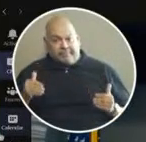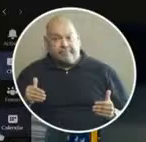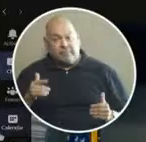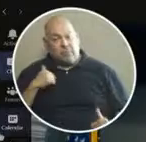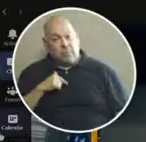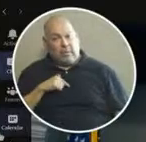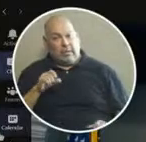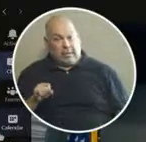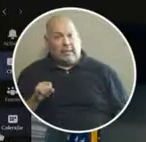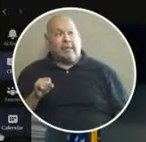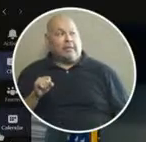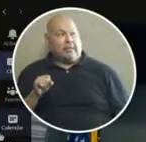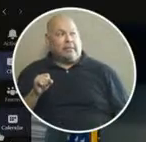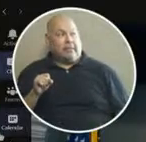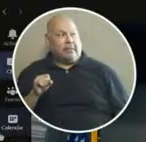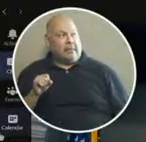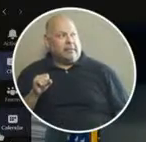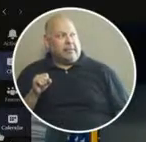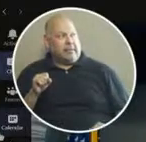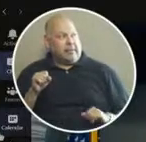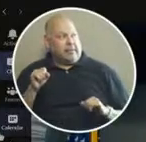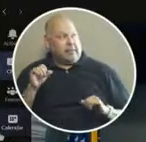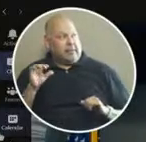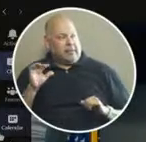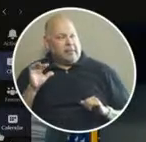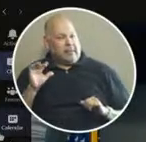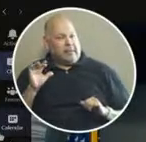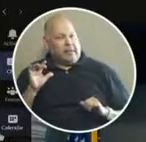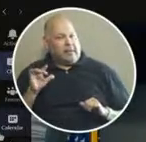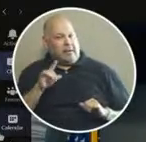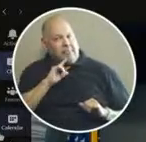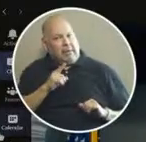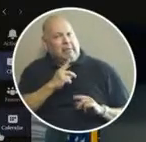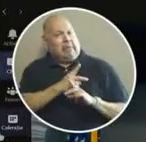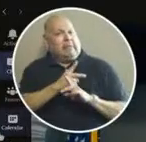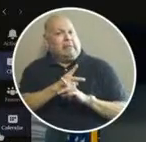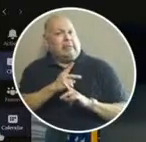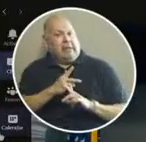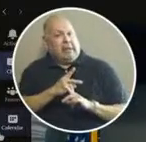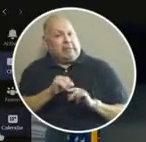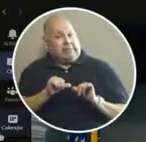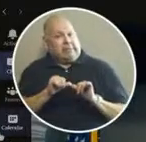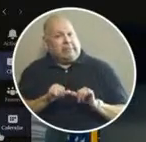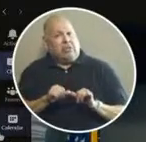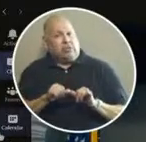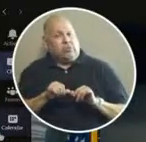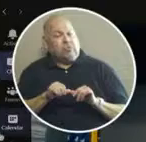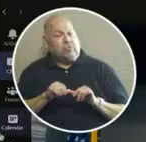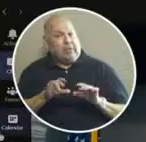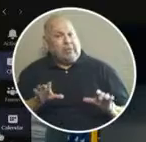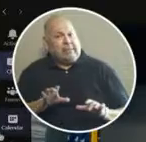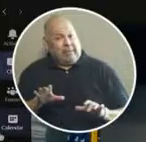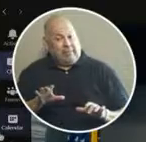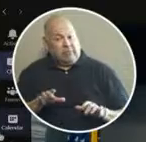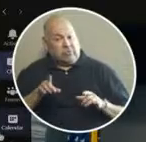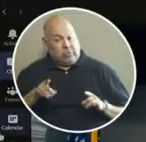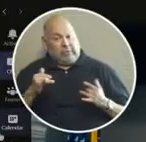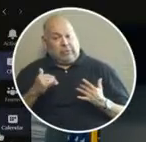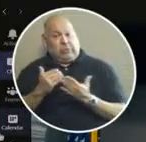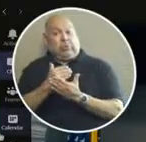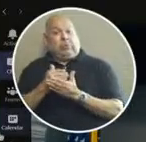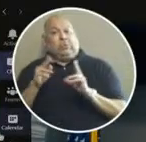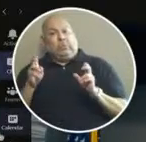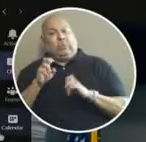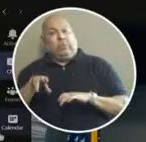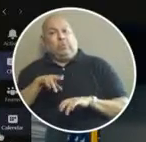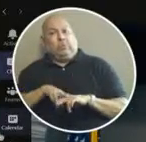podremos seguir realizando nuestras actividades en esta nueva normalidad. Queremos